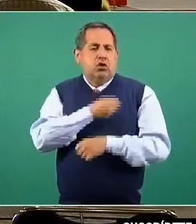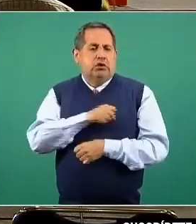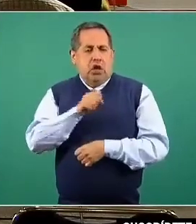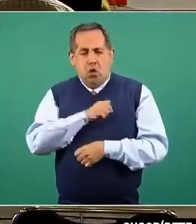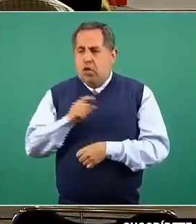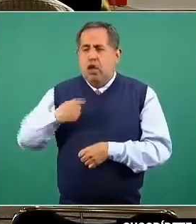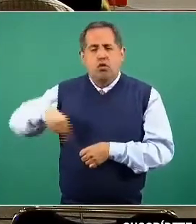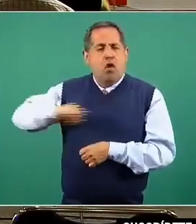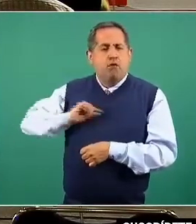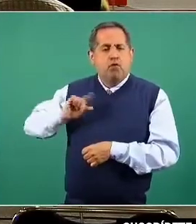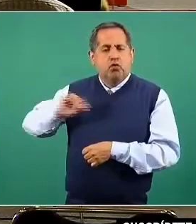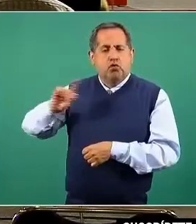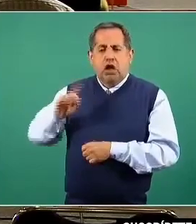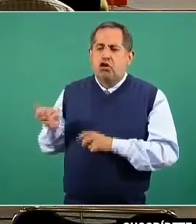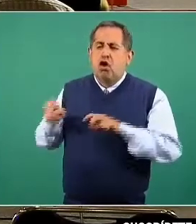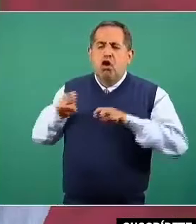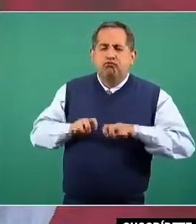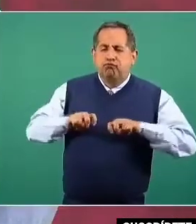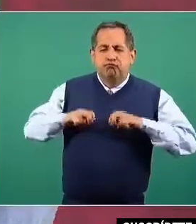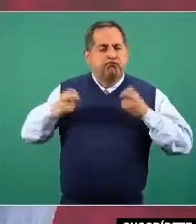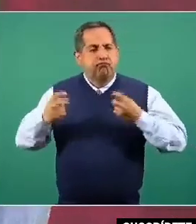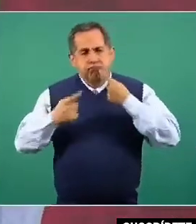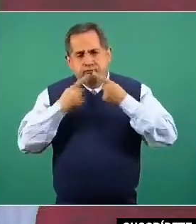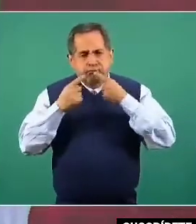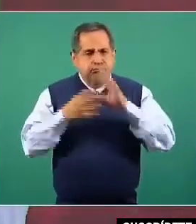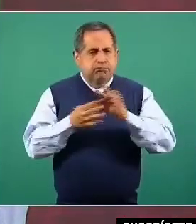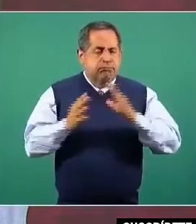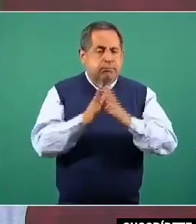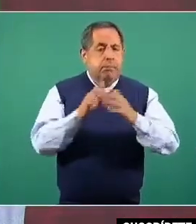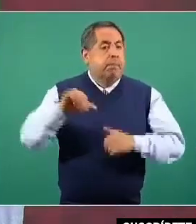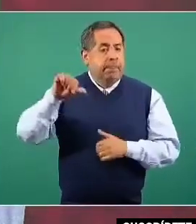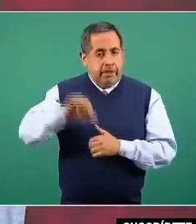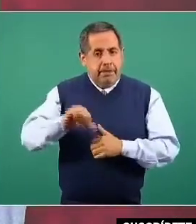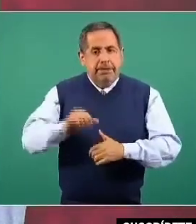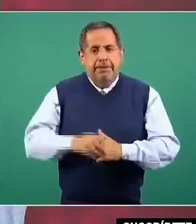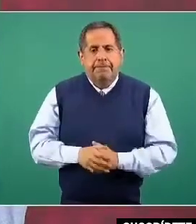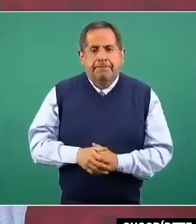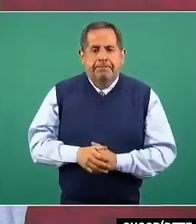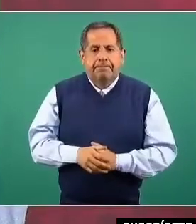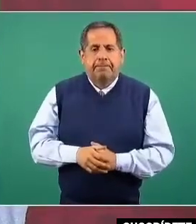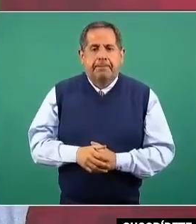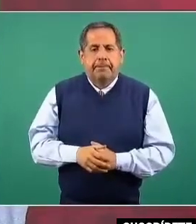los funcionarios del sector. Y hoy,